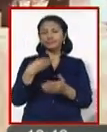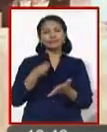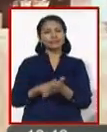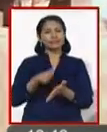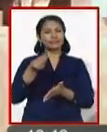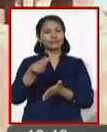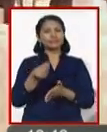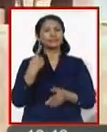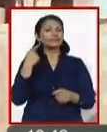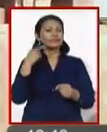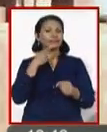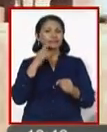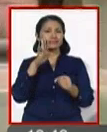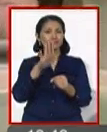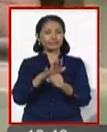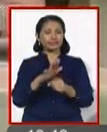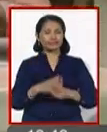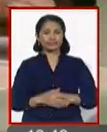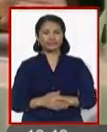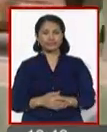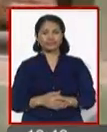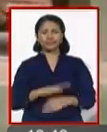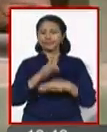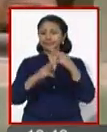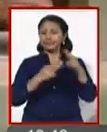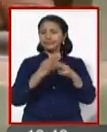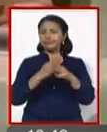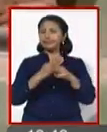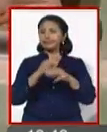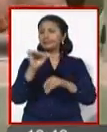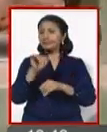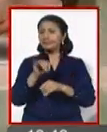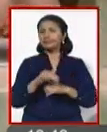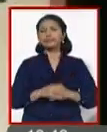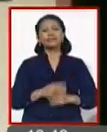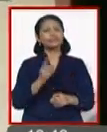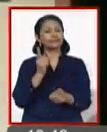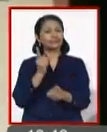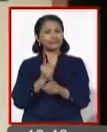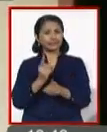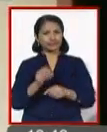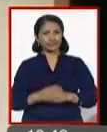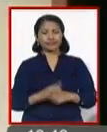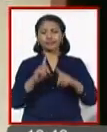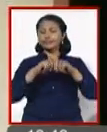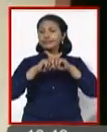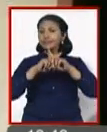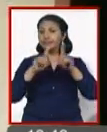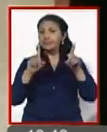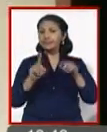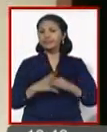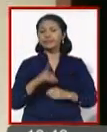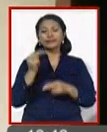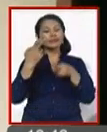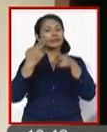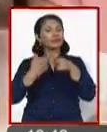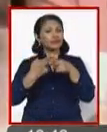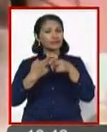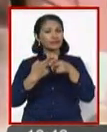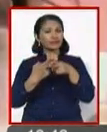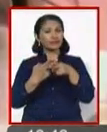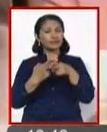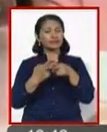esto otro. Esos son pactos. En todo el mundo hay pactos. Y está correcto. Pero es que este nombre